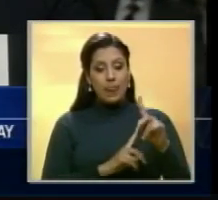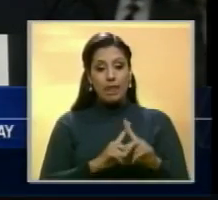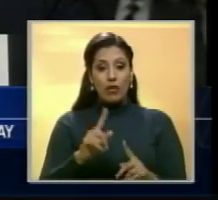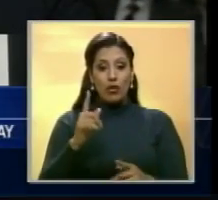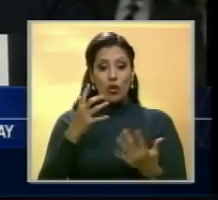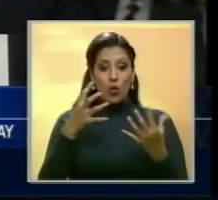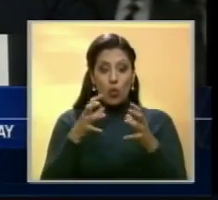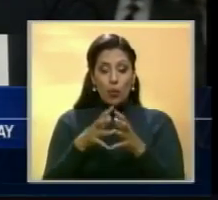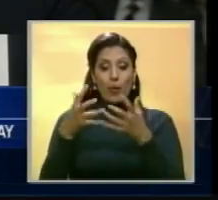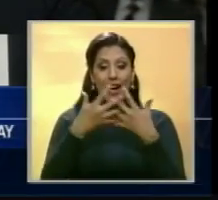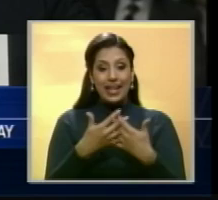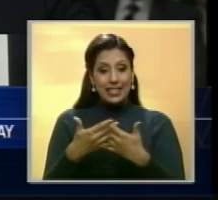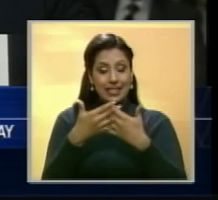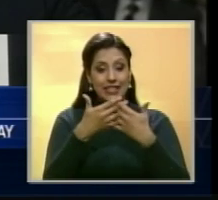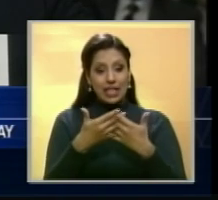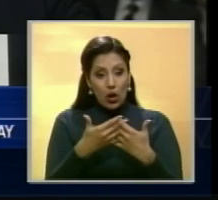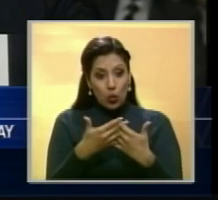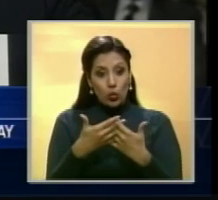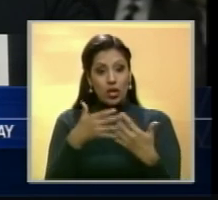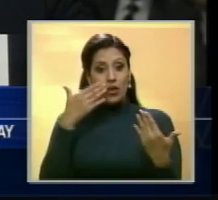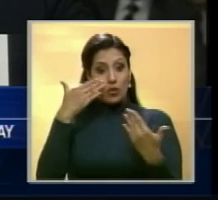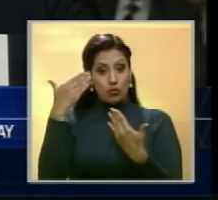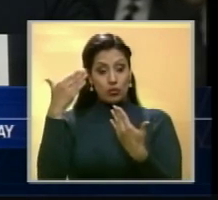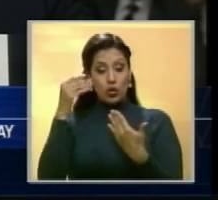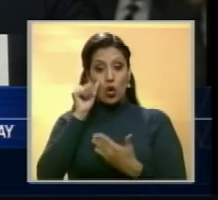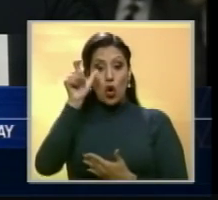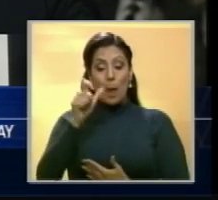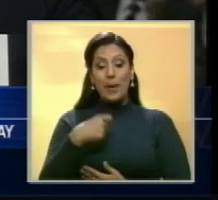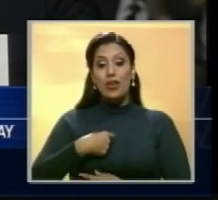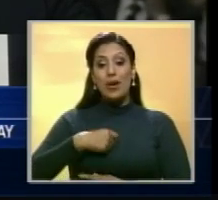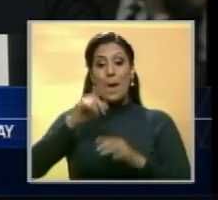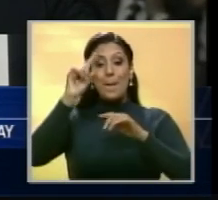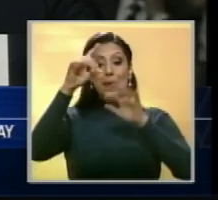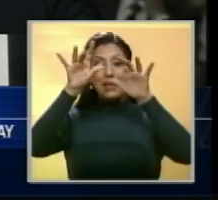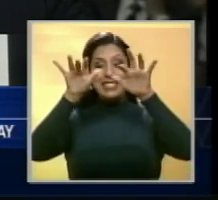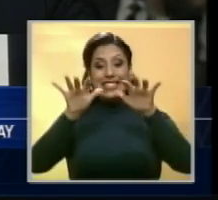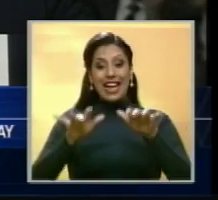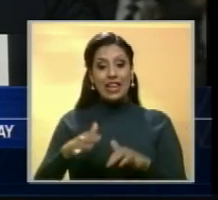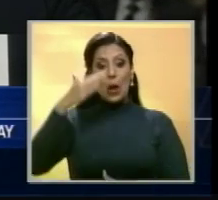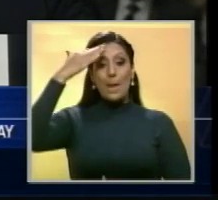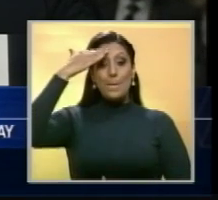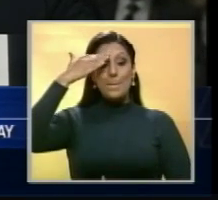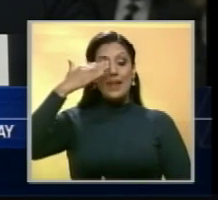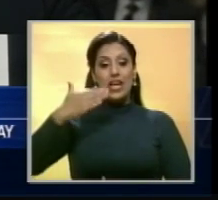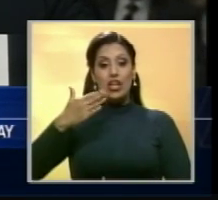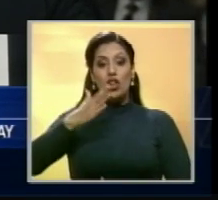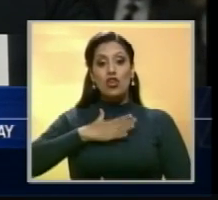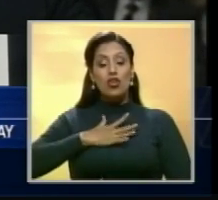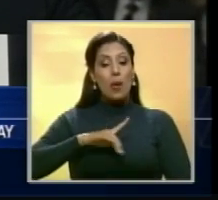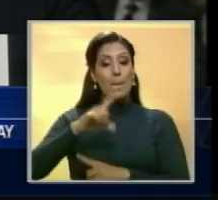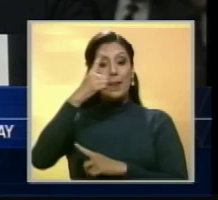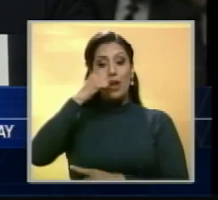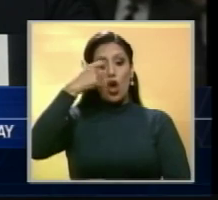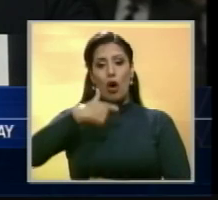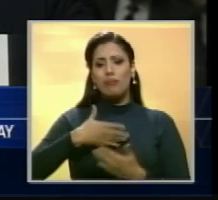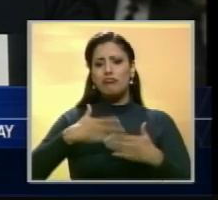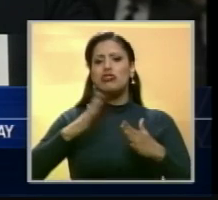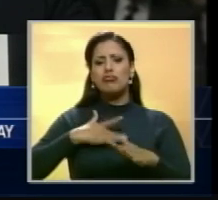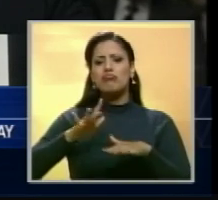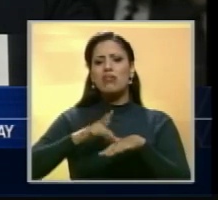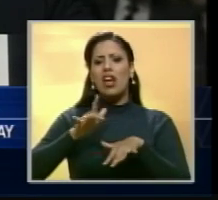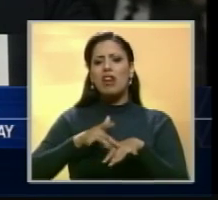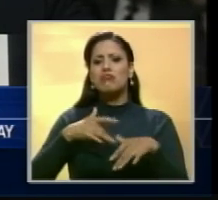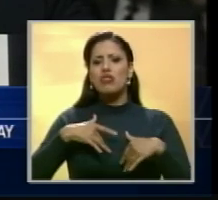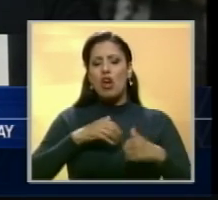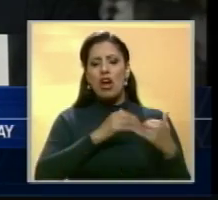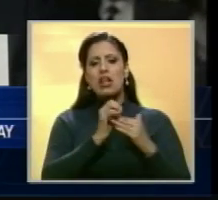El Senado de Estados Unidos confirmó a Eric Fenton como primer secretario del Ejército, con lo que se convierte en el primer hombre abiertamente gay